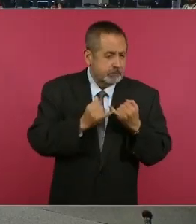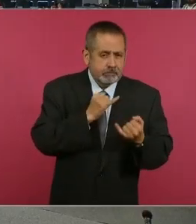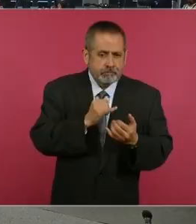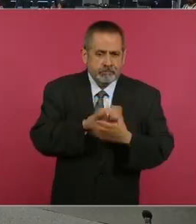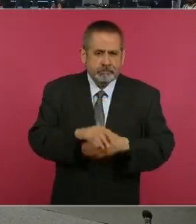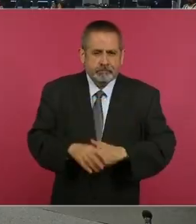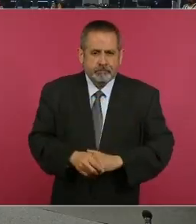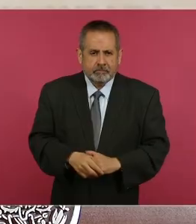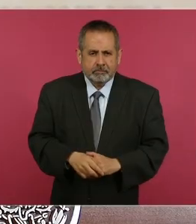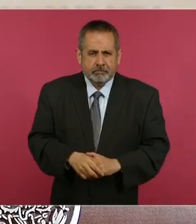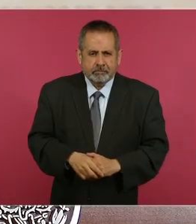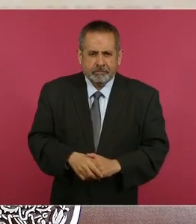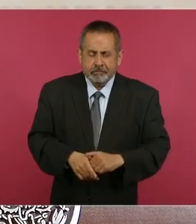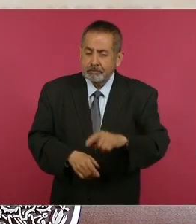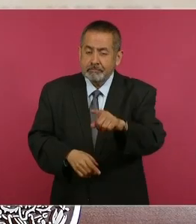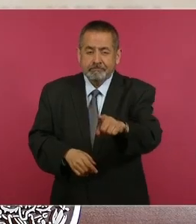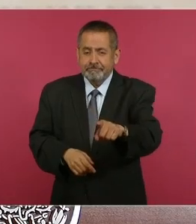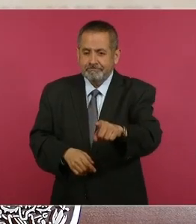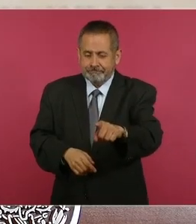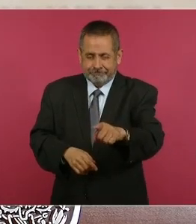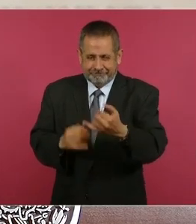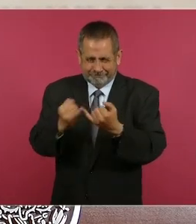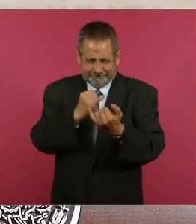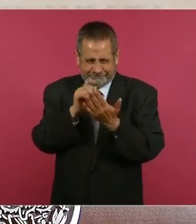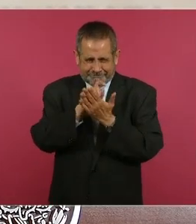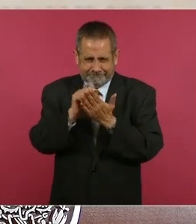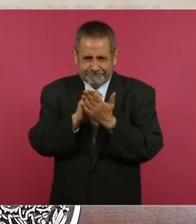No me está yendo bien con la quiniela, porque